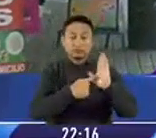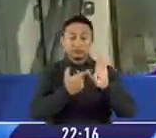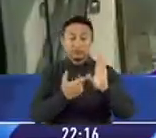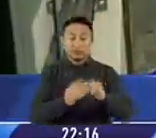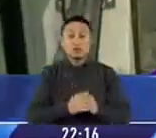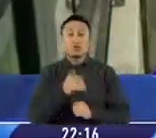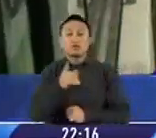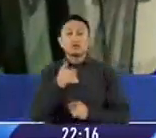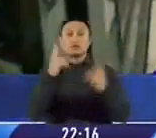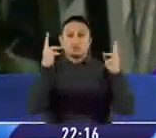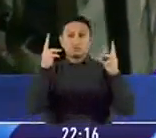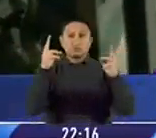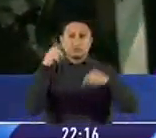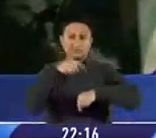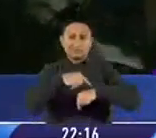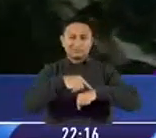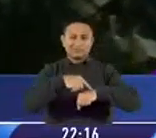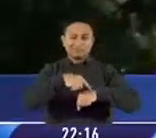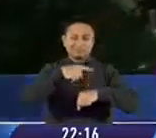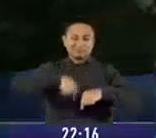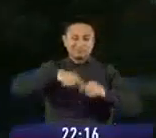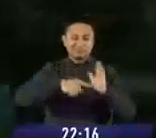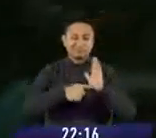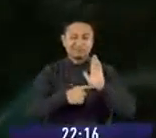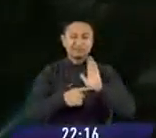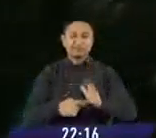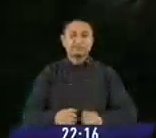horario se darán los cortes en breve.